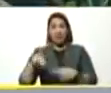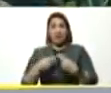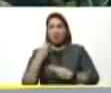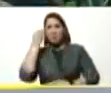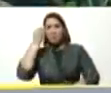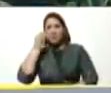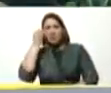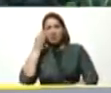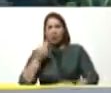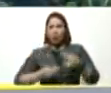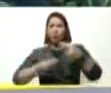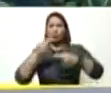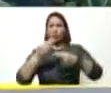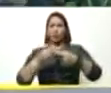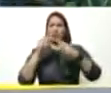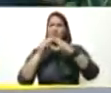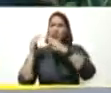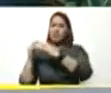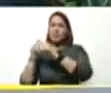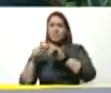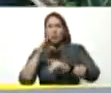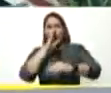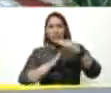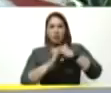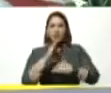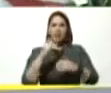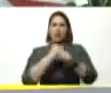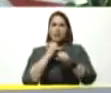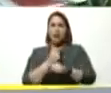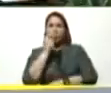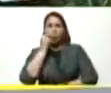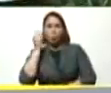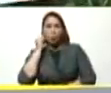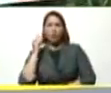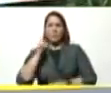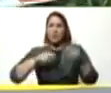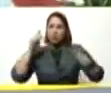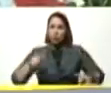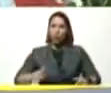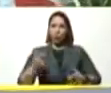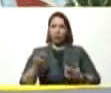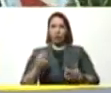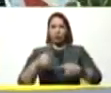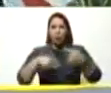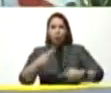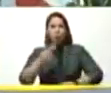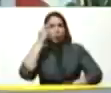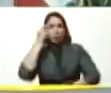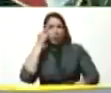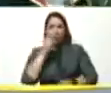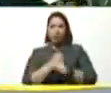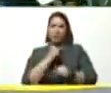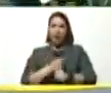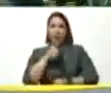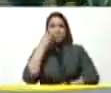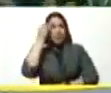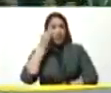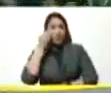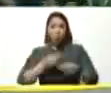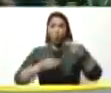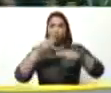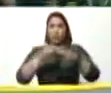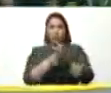construir vivienda para los humildes, para los trabajadores, para la gente de a pie. Allí piensan es construir,